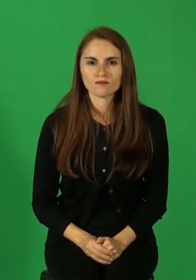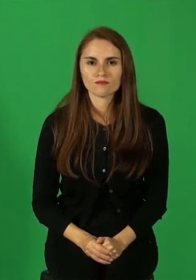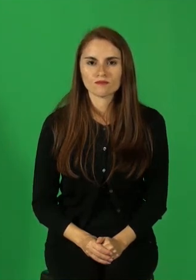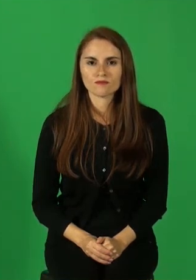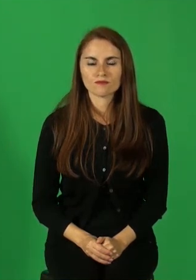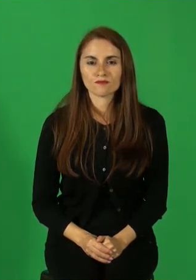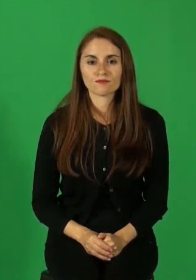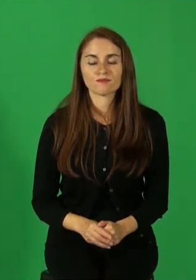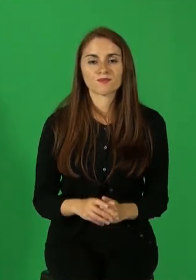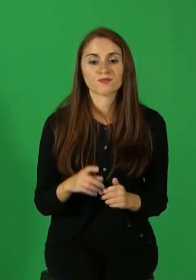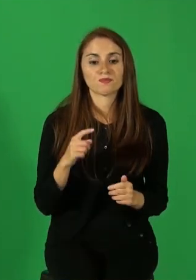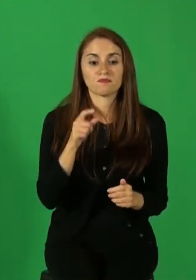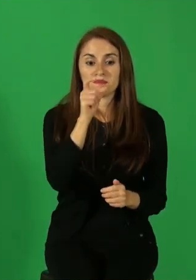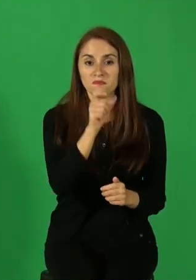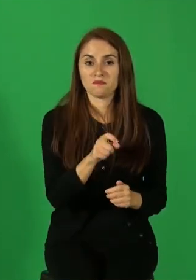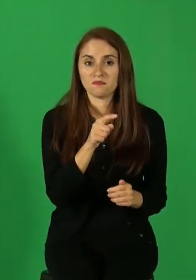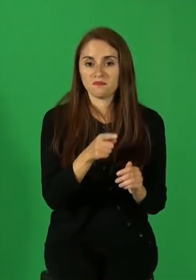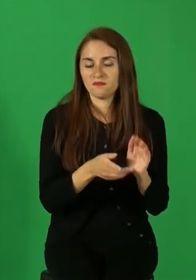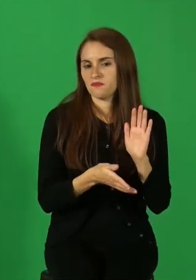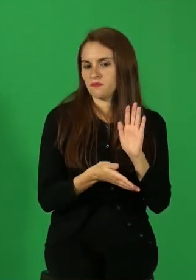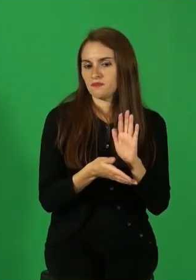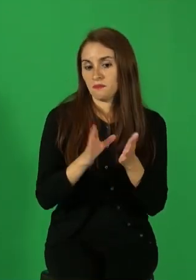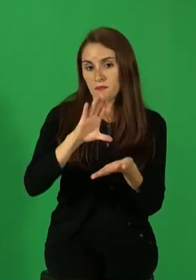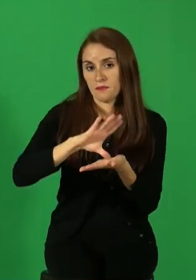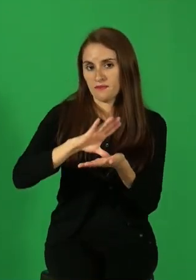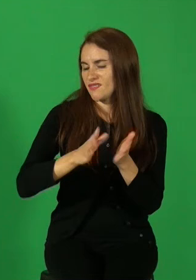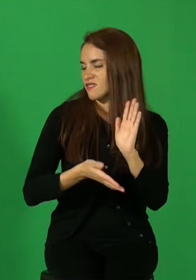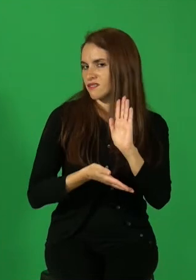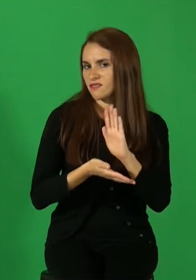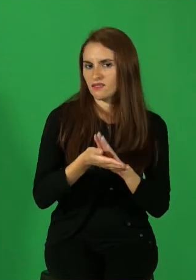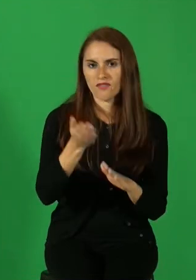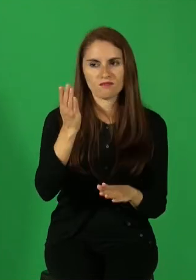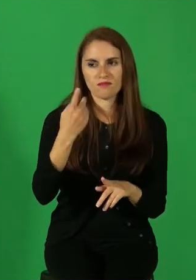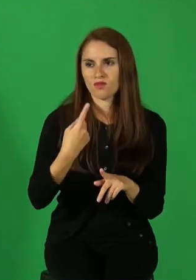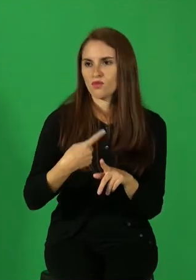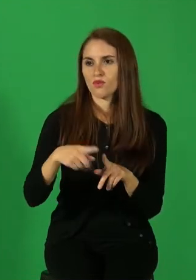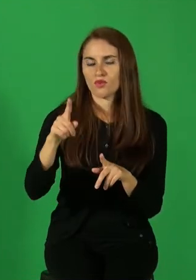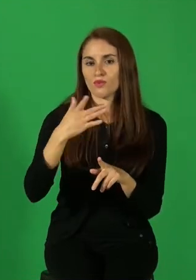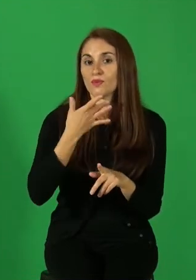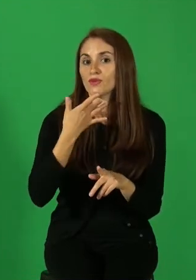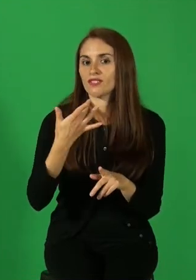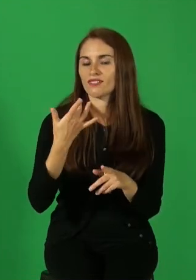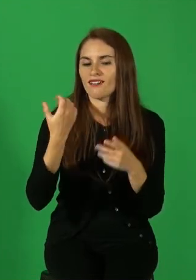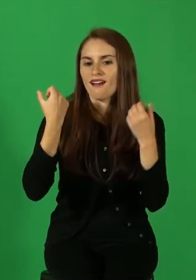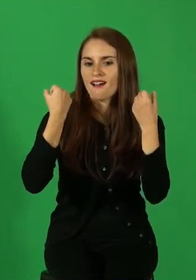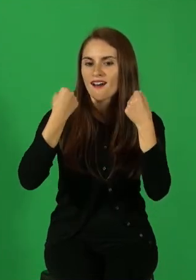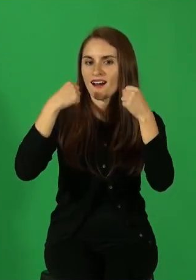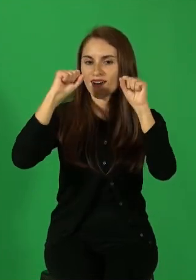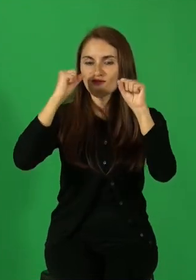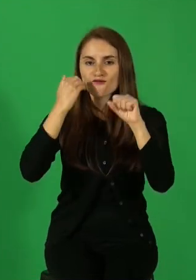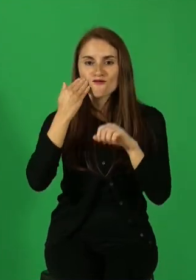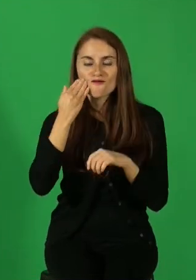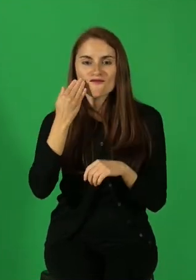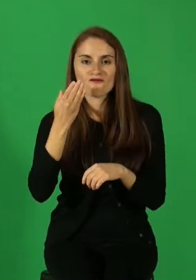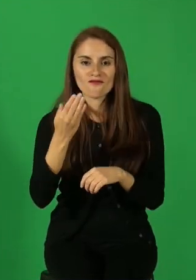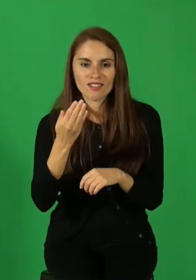Se va del país, dado que se ganó una beca para